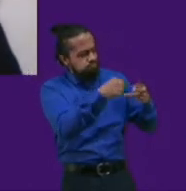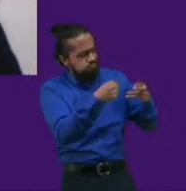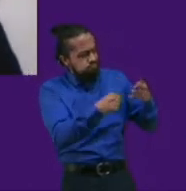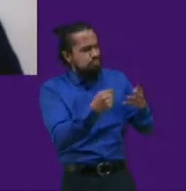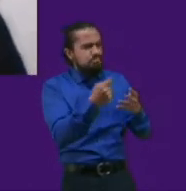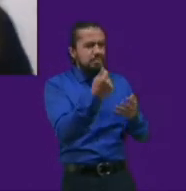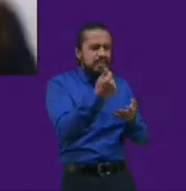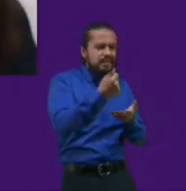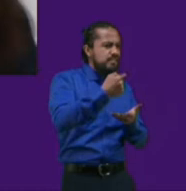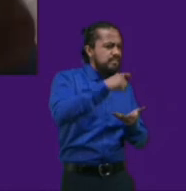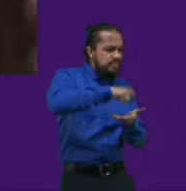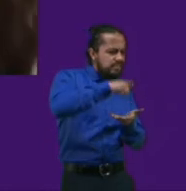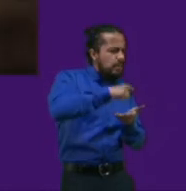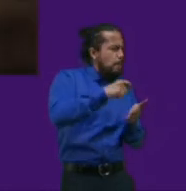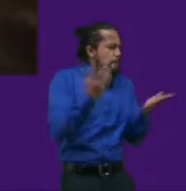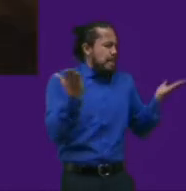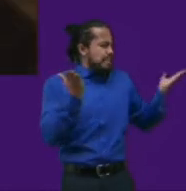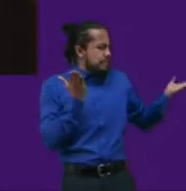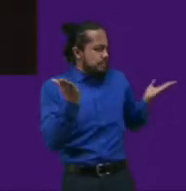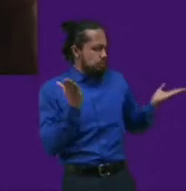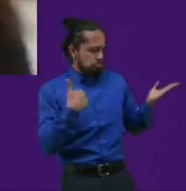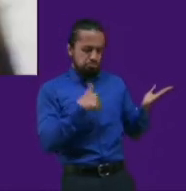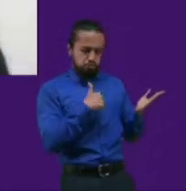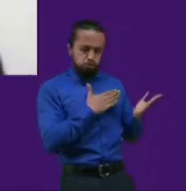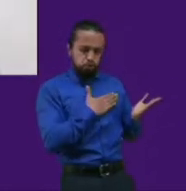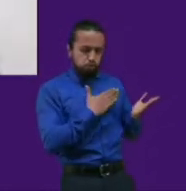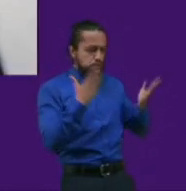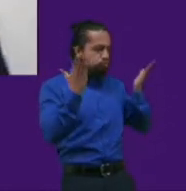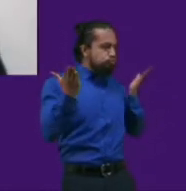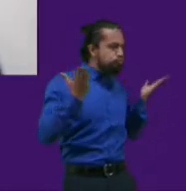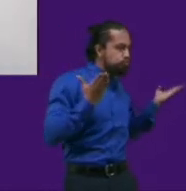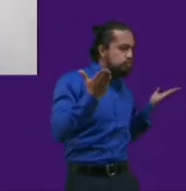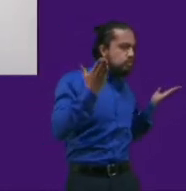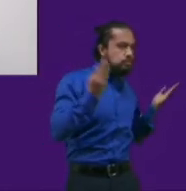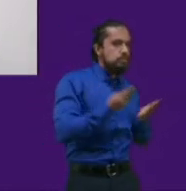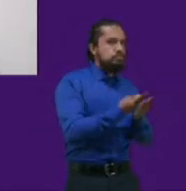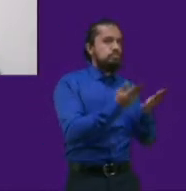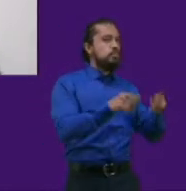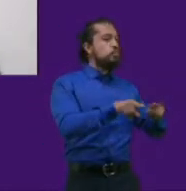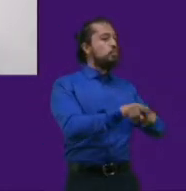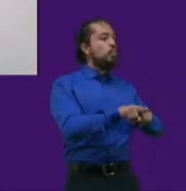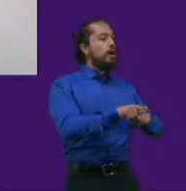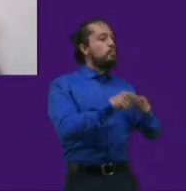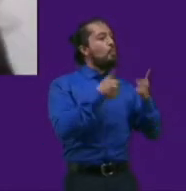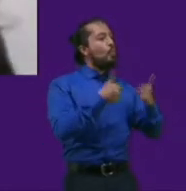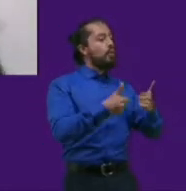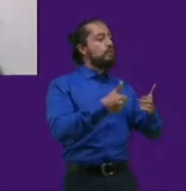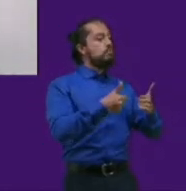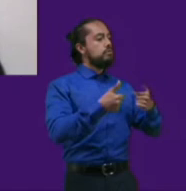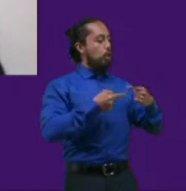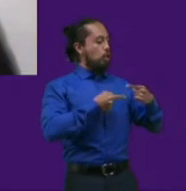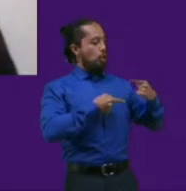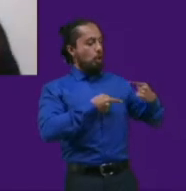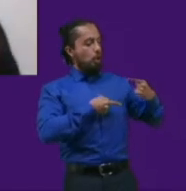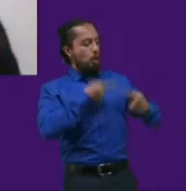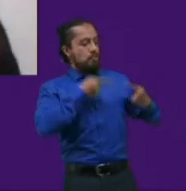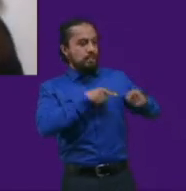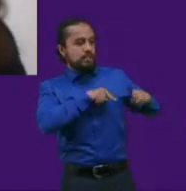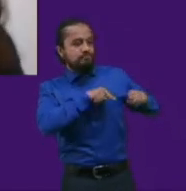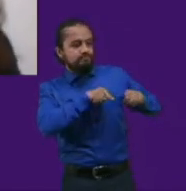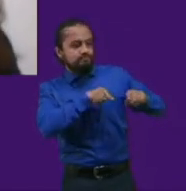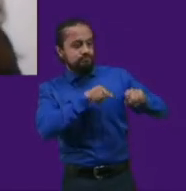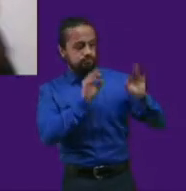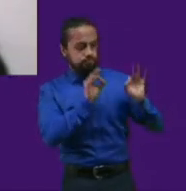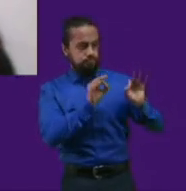servicio alternativo que pueda necesitar una empresa de forma tal que puedan ser más competitivas. Gracias, Camila. Súper,